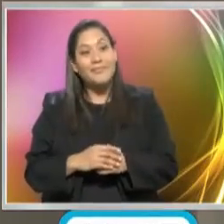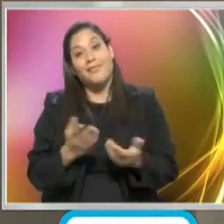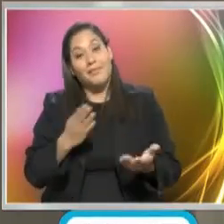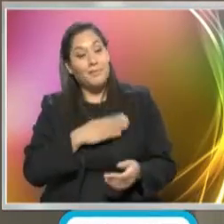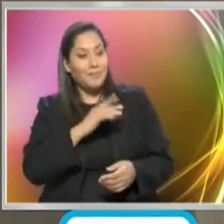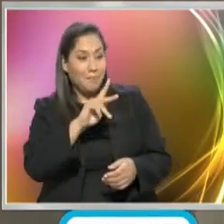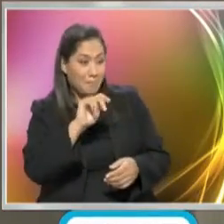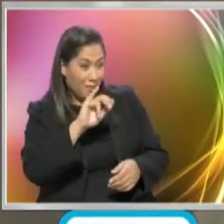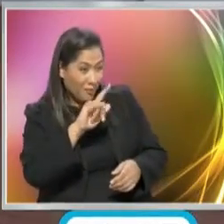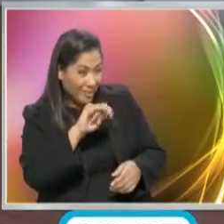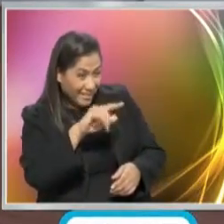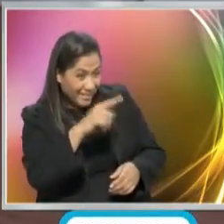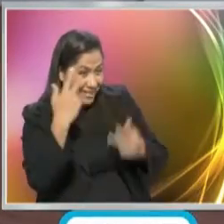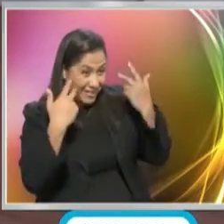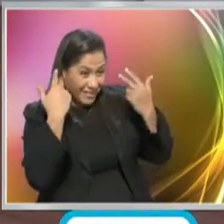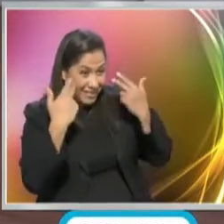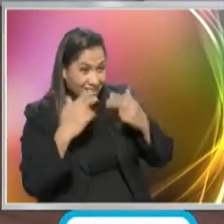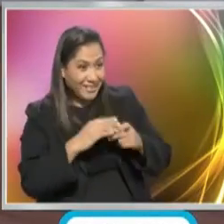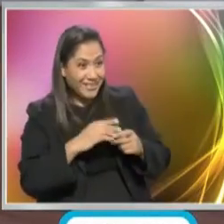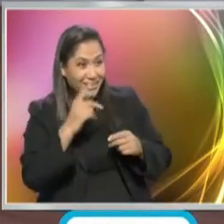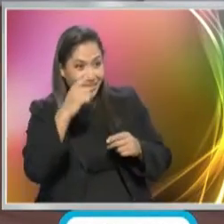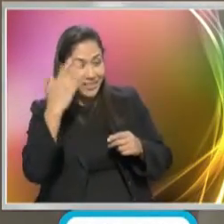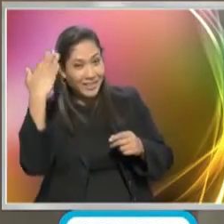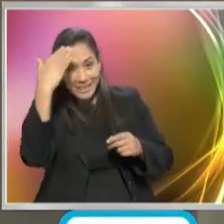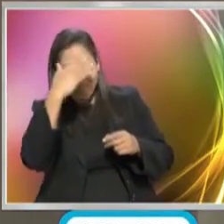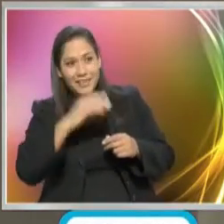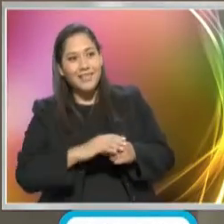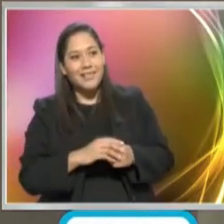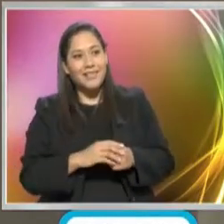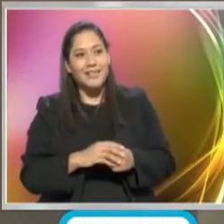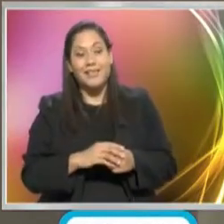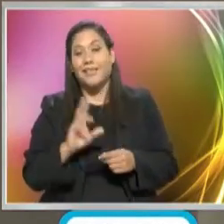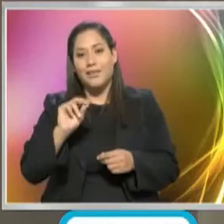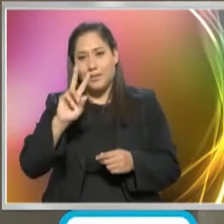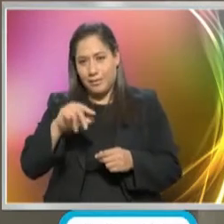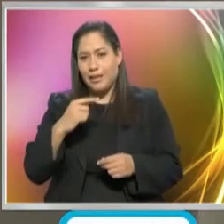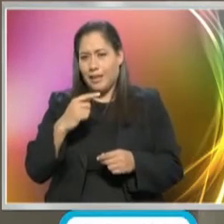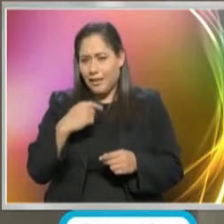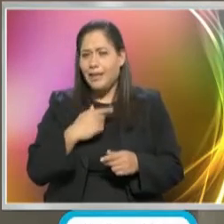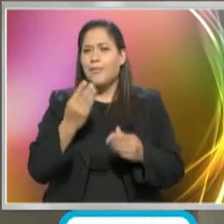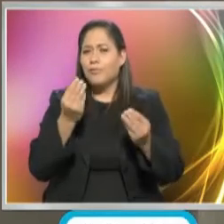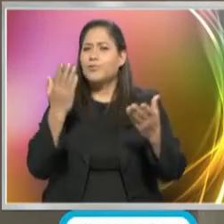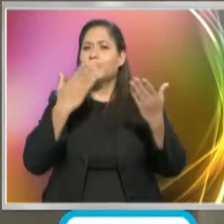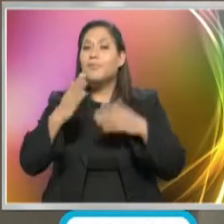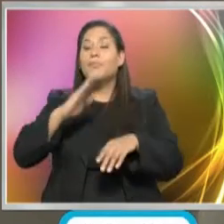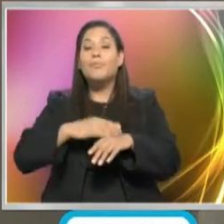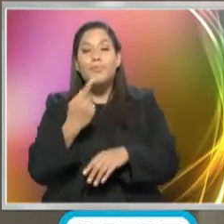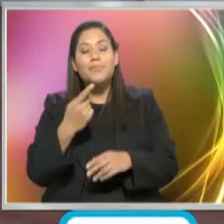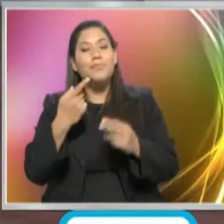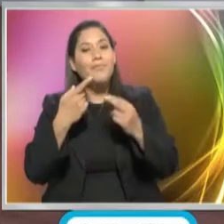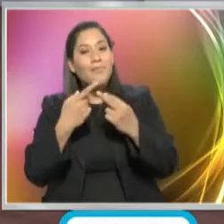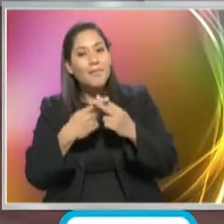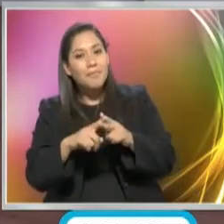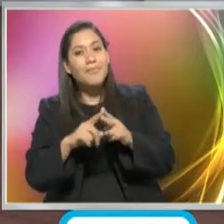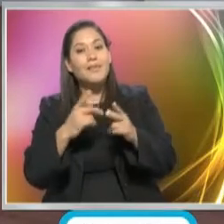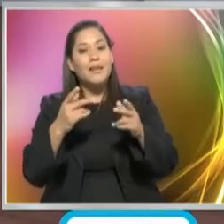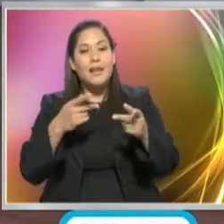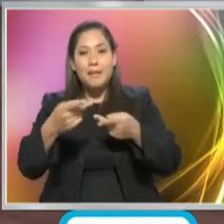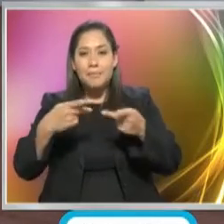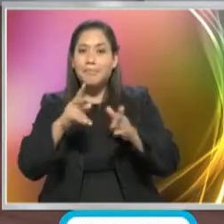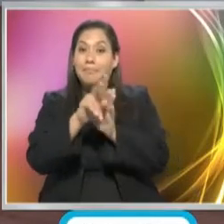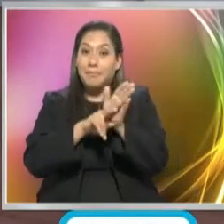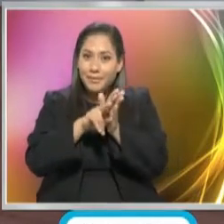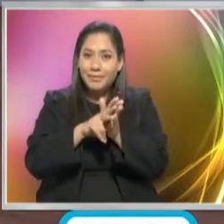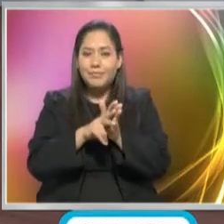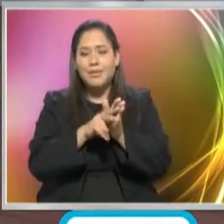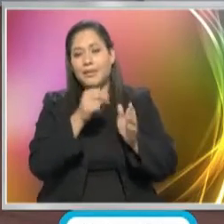Ay, no. Te cortaste el pelo. Es que me lo pinté de güero. No, la verdad es que también tuvieron mucha trascendencia porque empezaron justamente a hacer los videos. Sí.